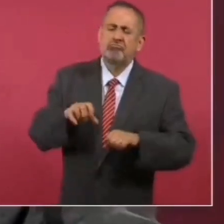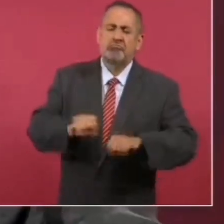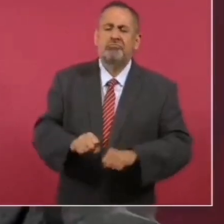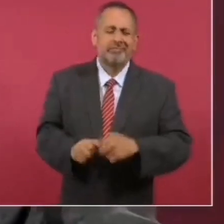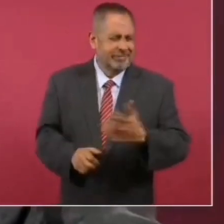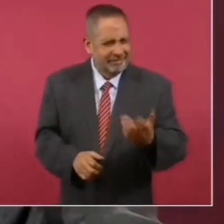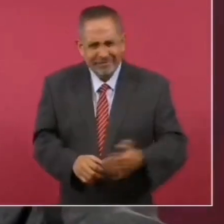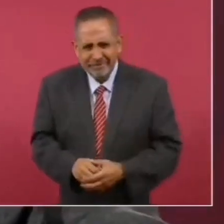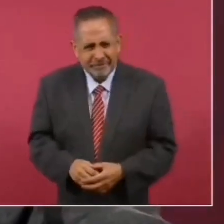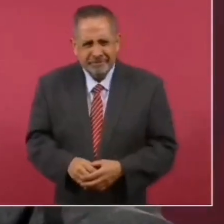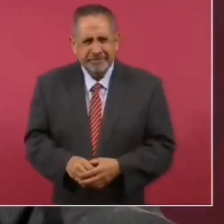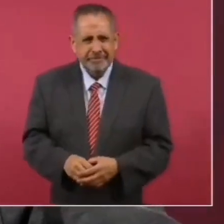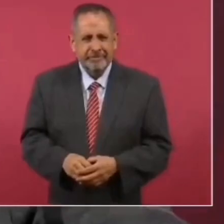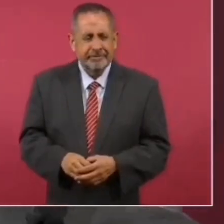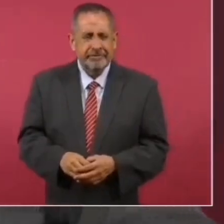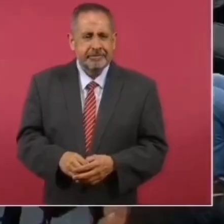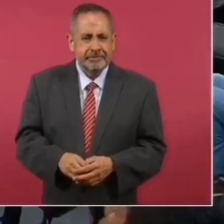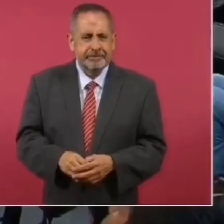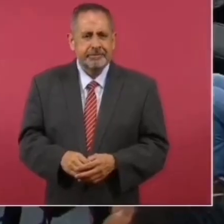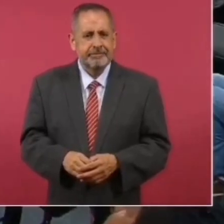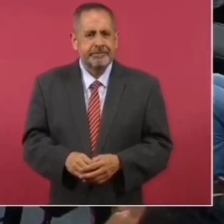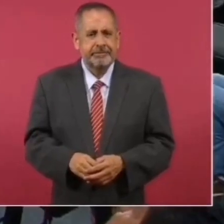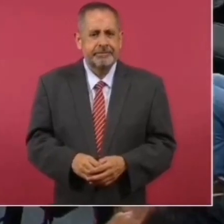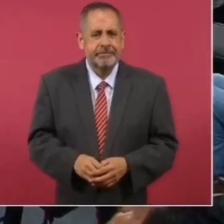qué tanta